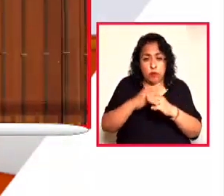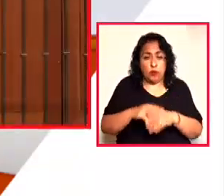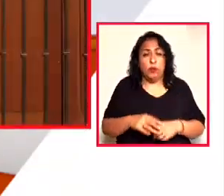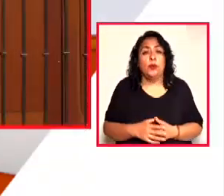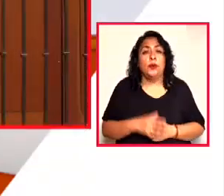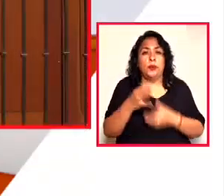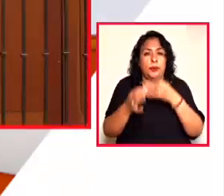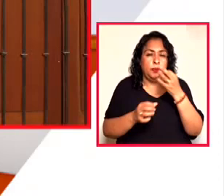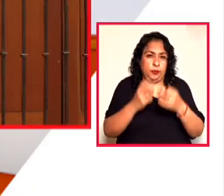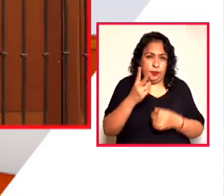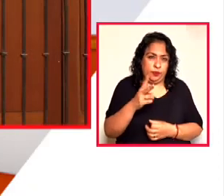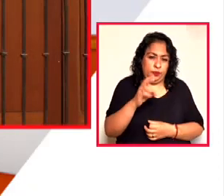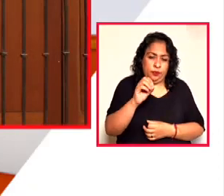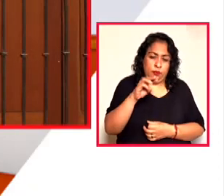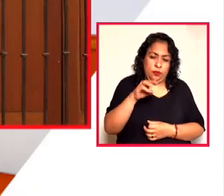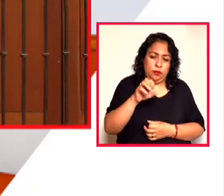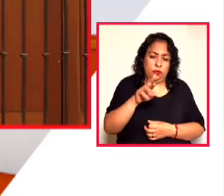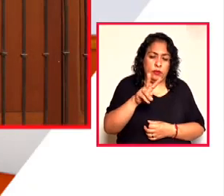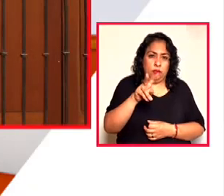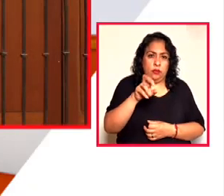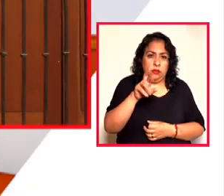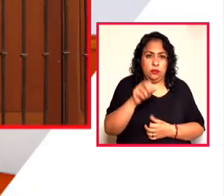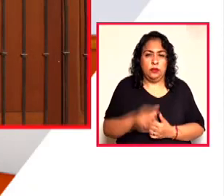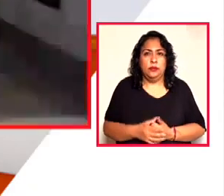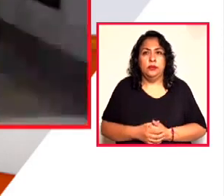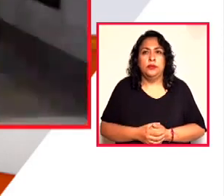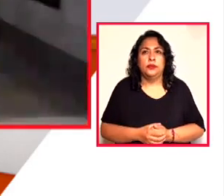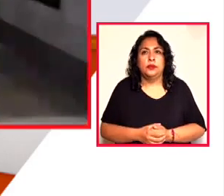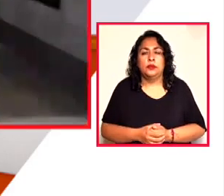Noticias 22, Omar Vera.